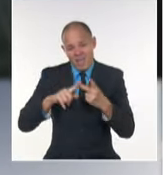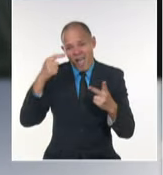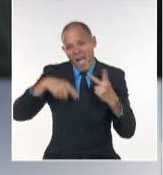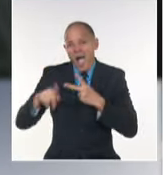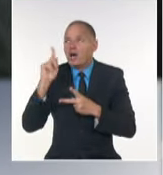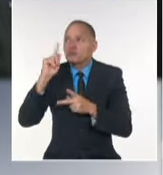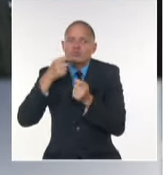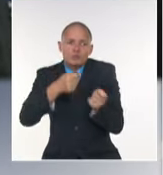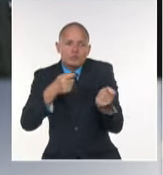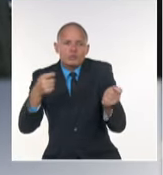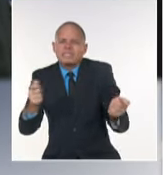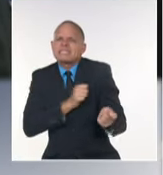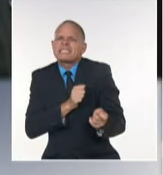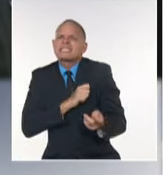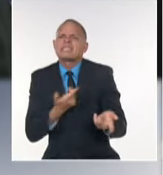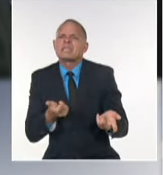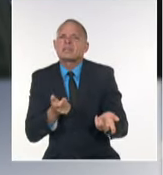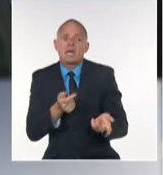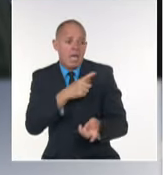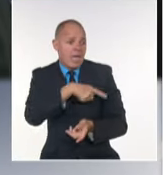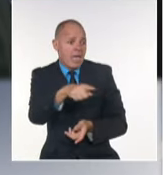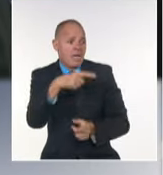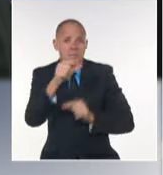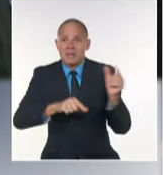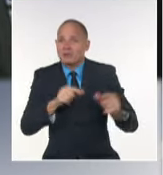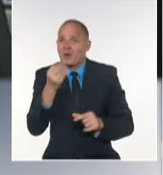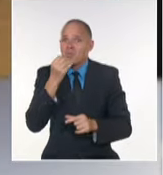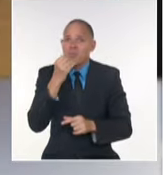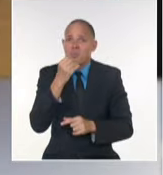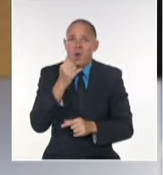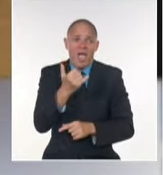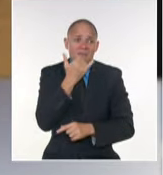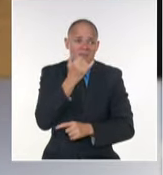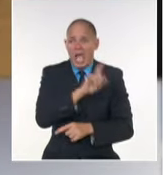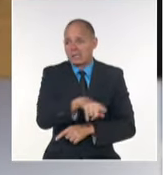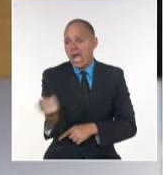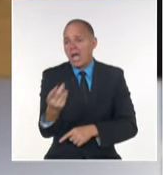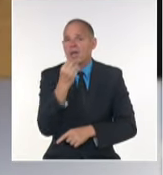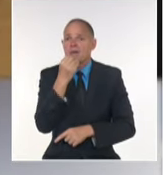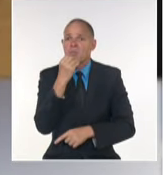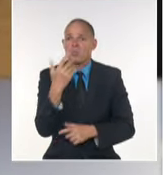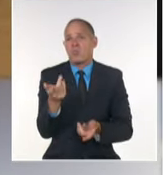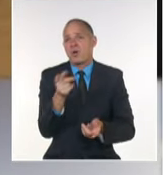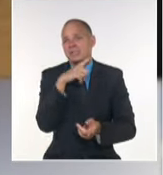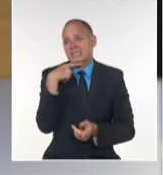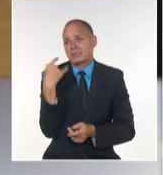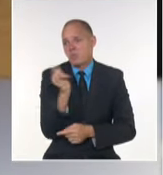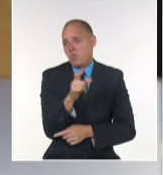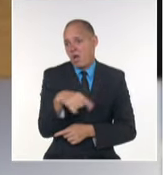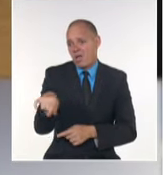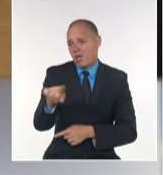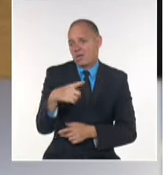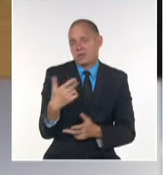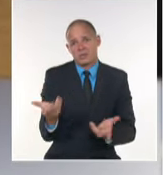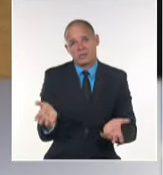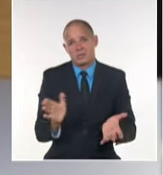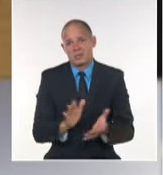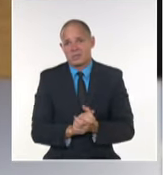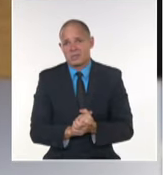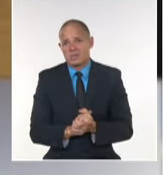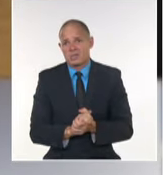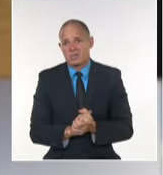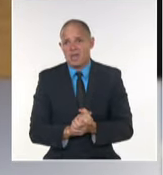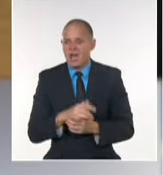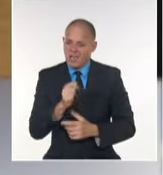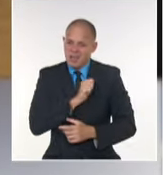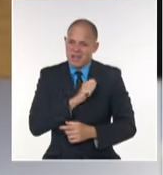con delincuentes y criminales, que a cualquiera de ustedes le puede hacer algo. El camino de Venezuela tiene que ser dejarse asaltar el